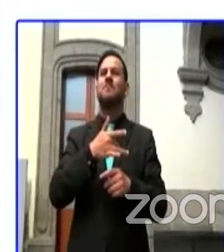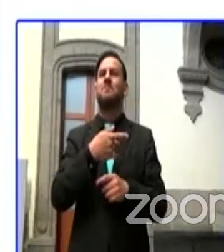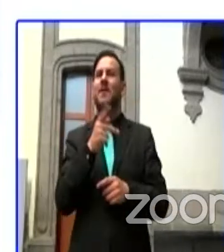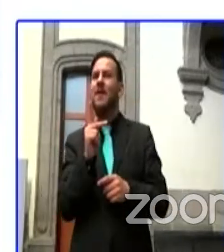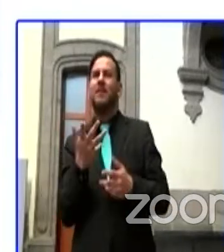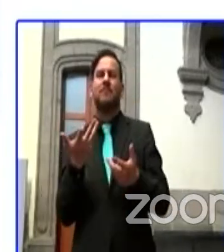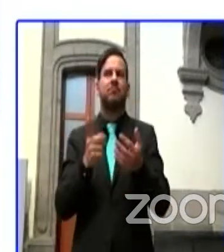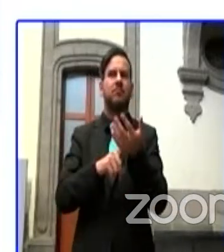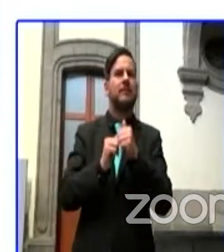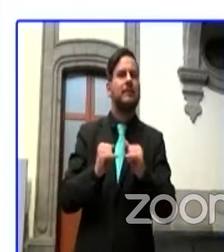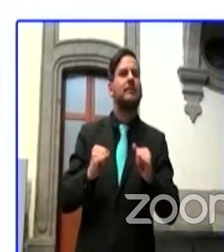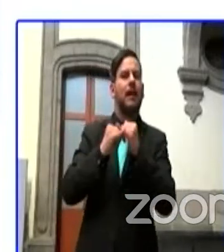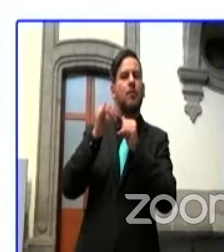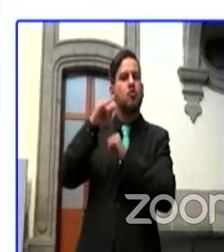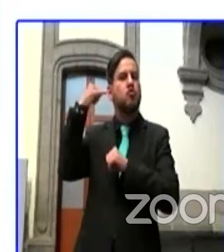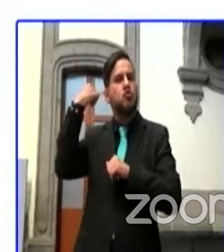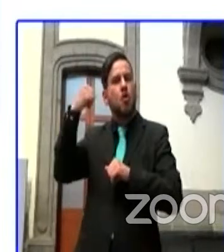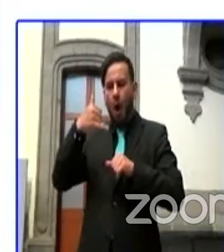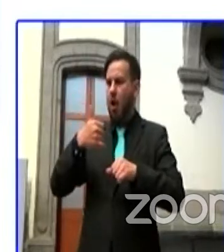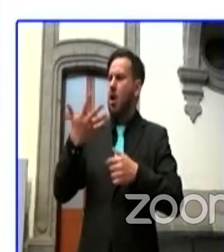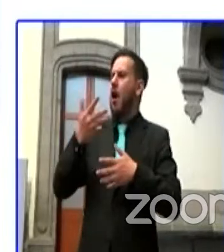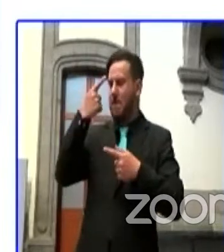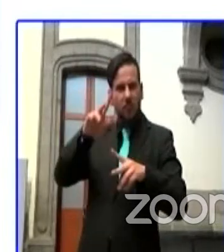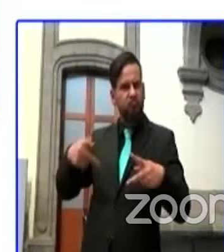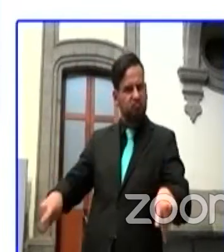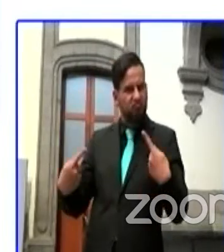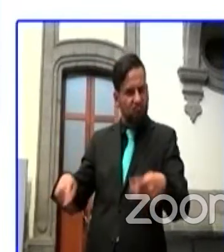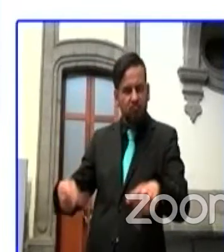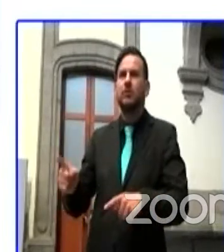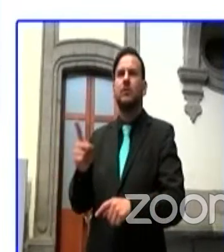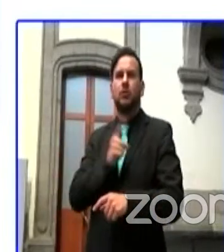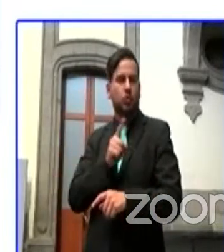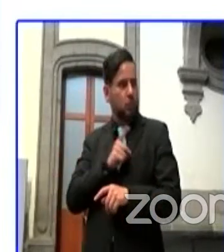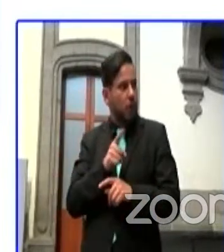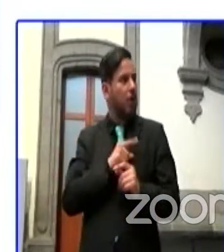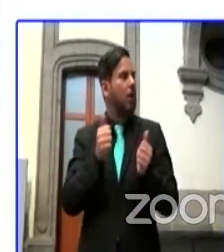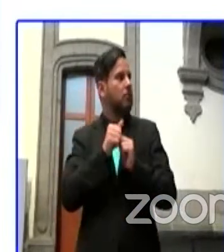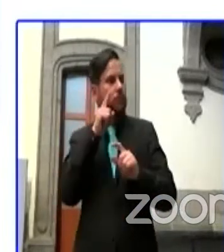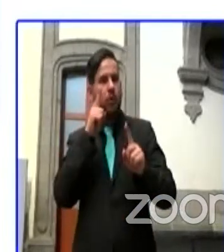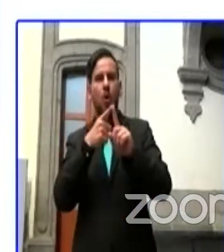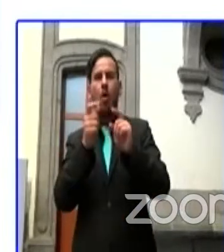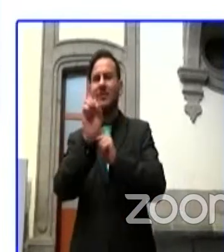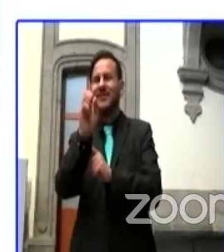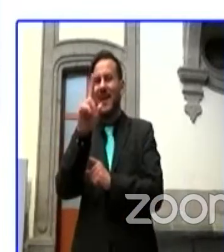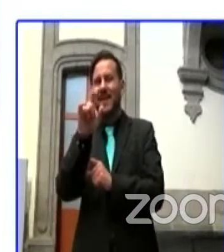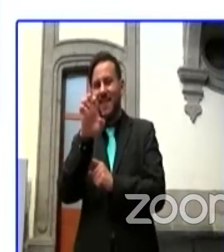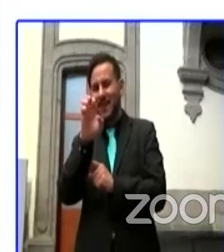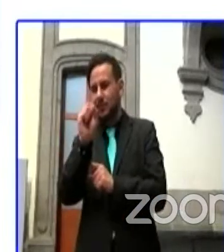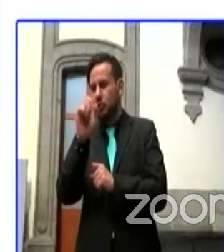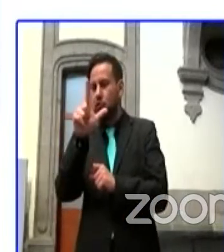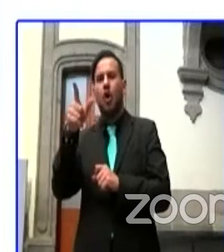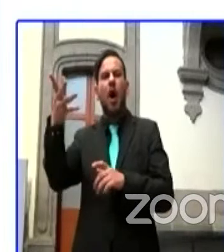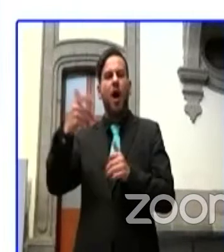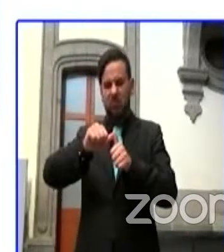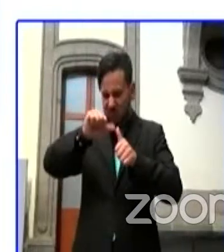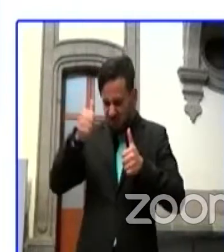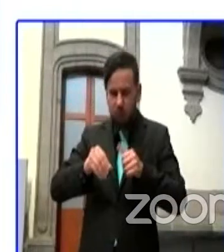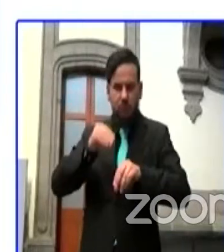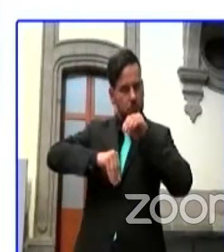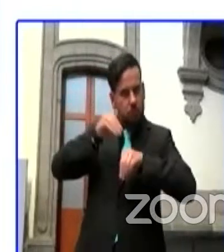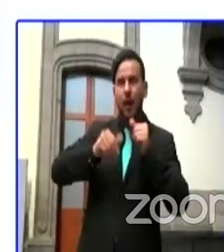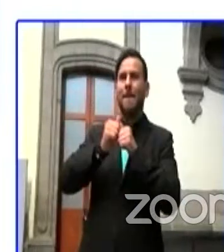el Instituto Yucateco de Emprendedores, un proyecto igual que con CedeSol, de desarrollo artesanal para personas